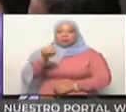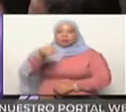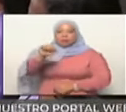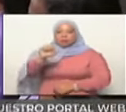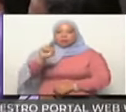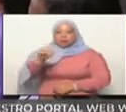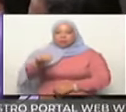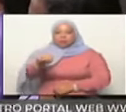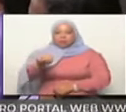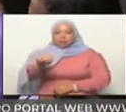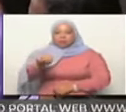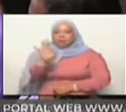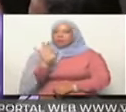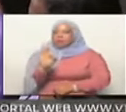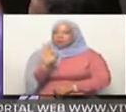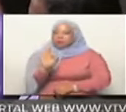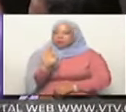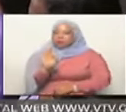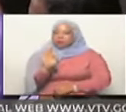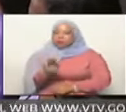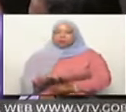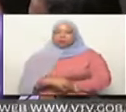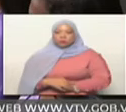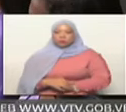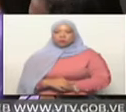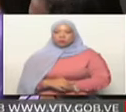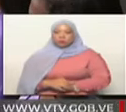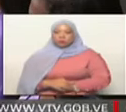precisamente del pueblo que